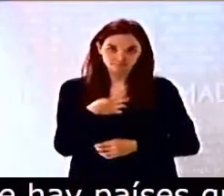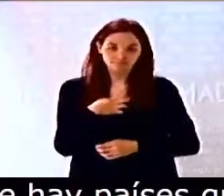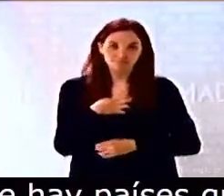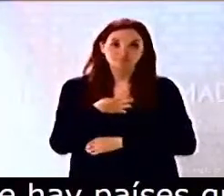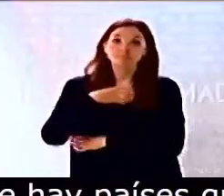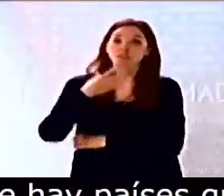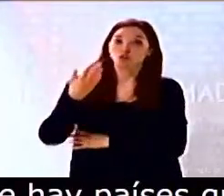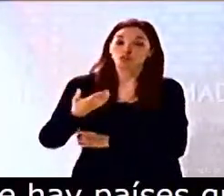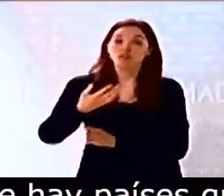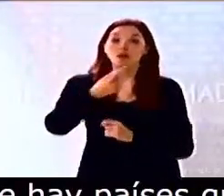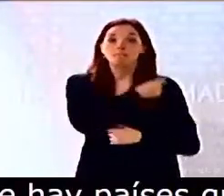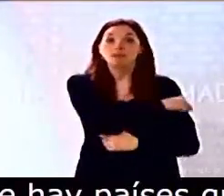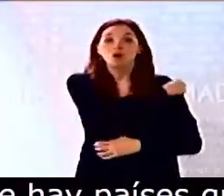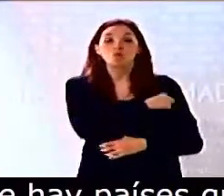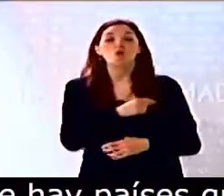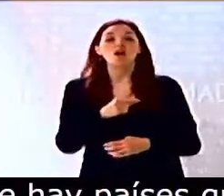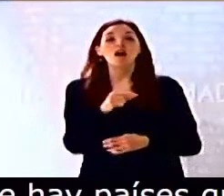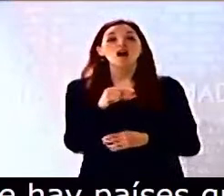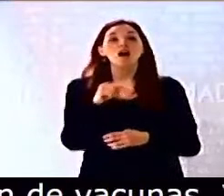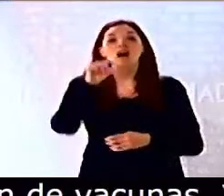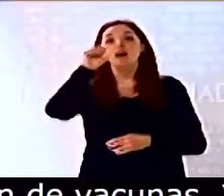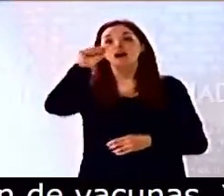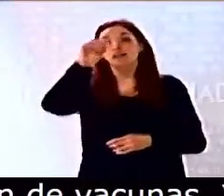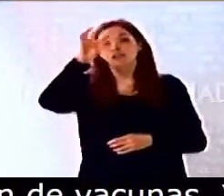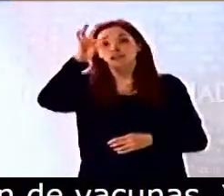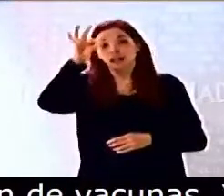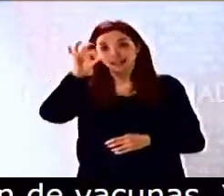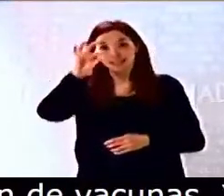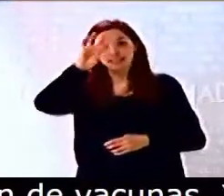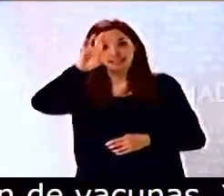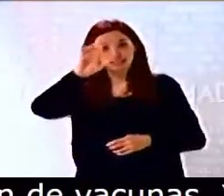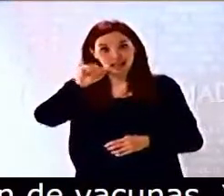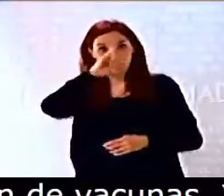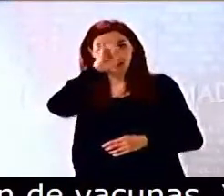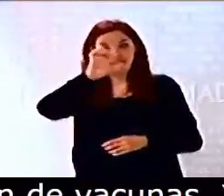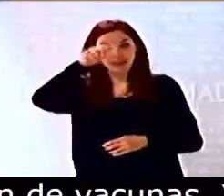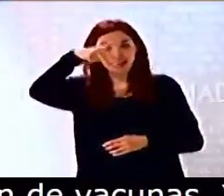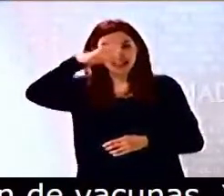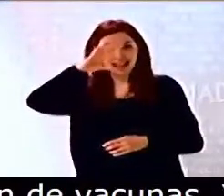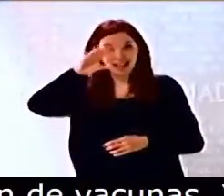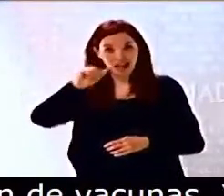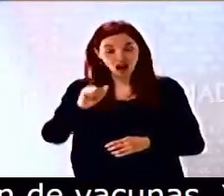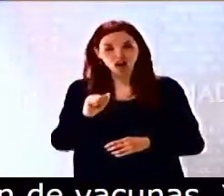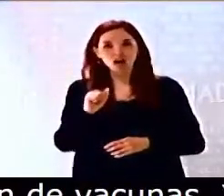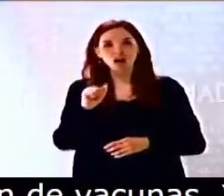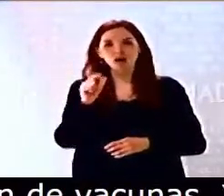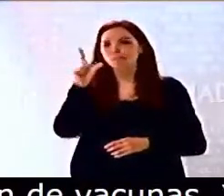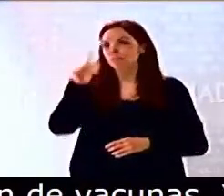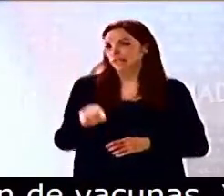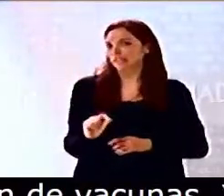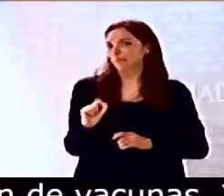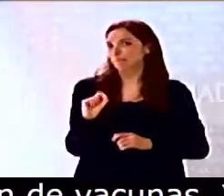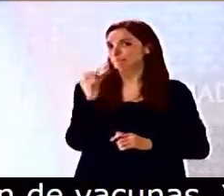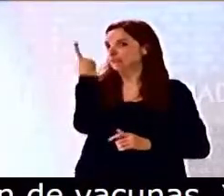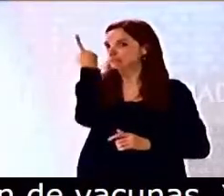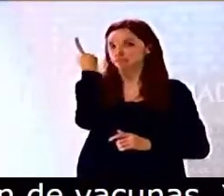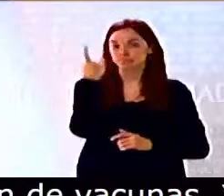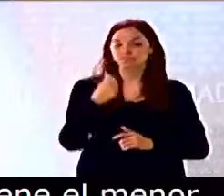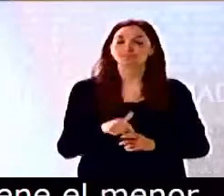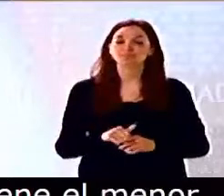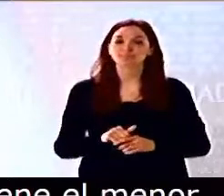Y la vacuna de AstraZeneca es una vacuna, primero, que tiene el menor precio de todas las vacunas.